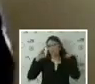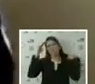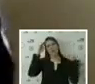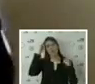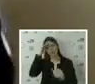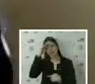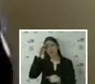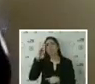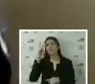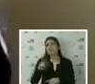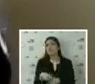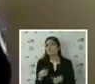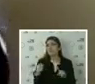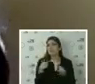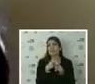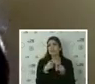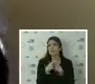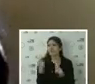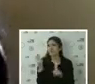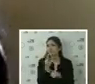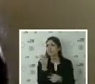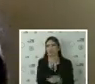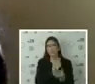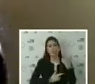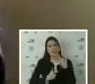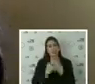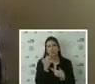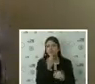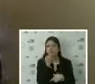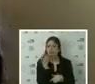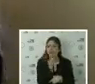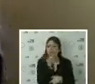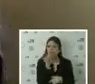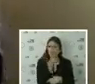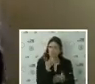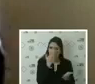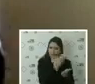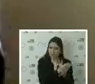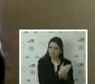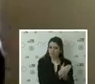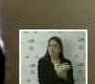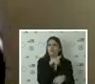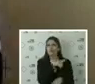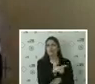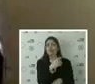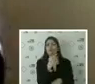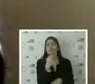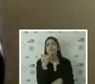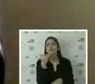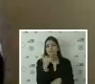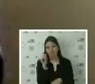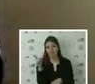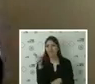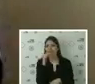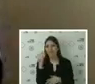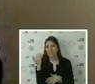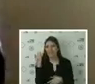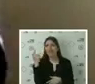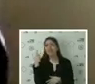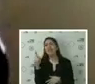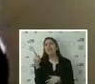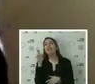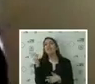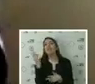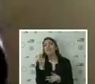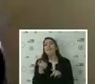principal sería regresar a las escuelas de manera presencial y al hacerlo ver, como dijo la participante anterior, qué fue lo que se aprendió durante